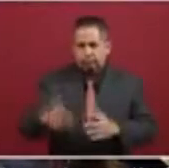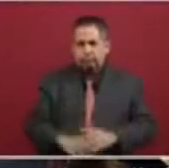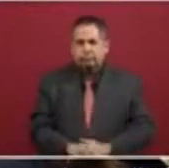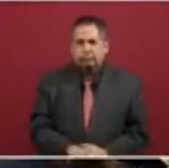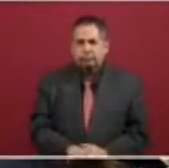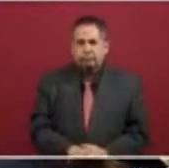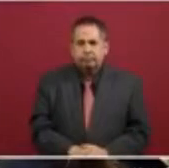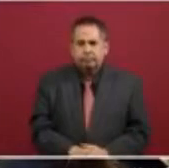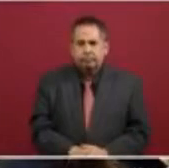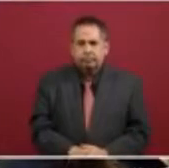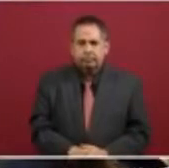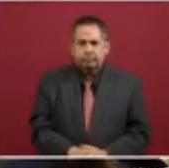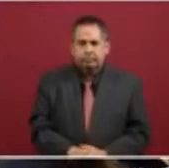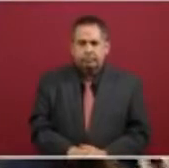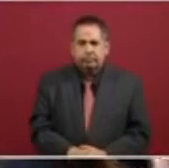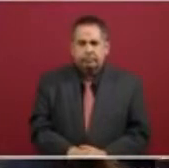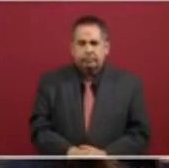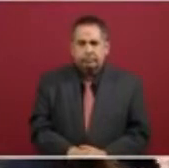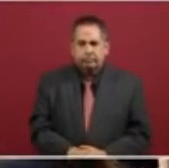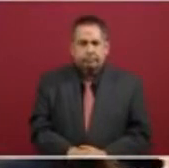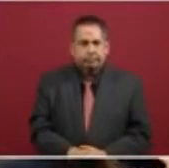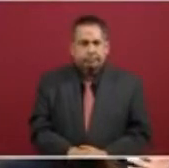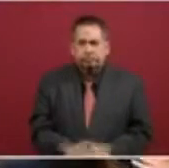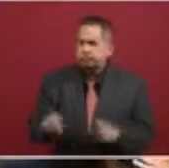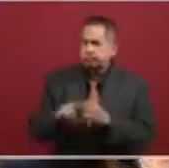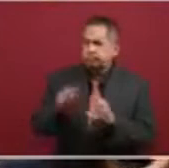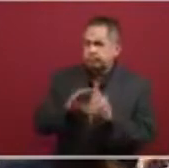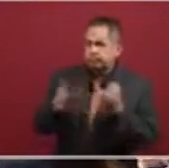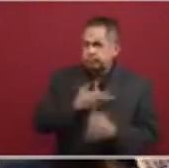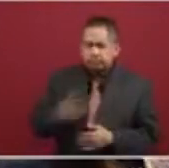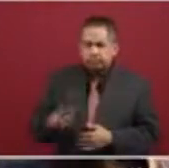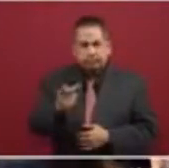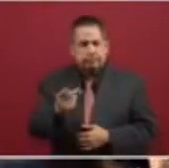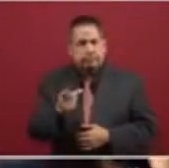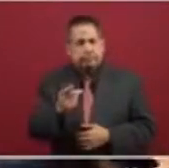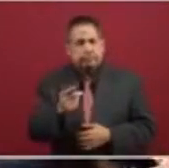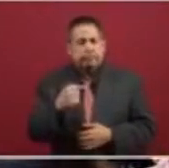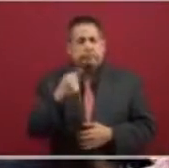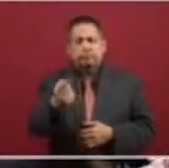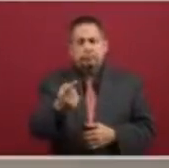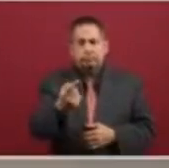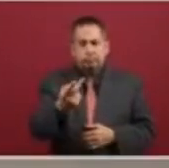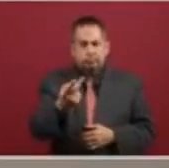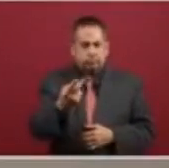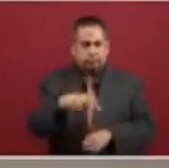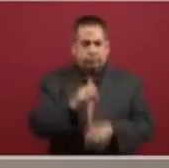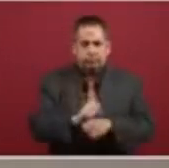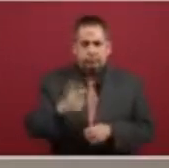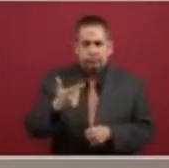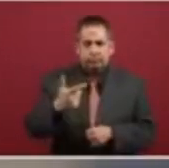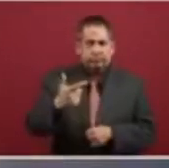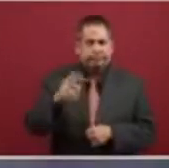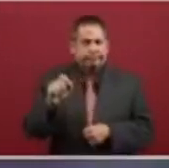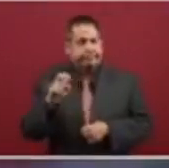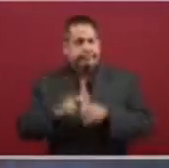Muchas gracias. Y nada más una pregunta al presidente. Estamos a un par de semanas de que se lleve a cabo el G20 en